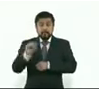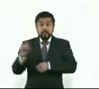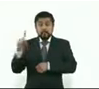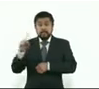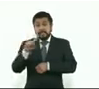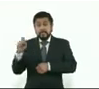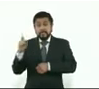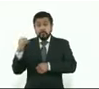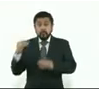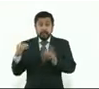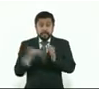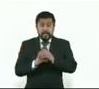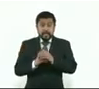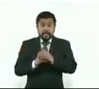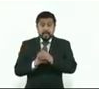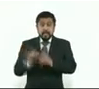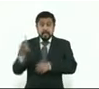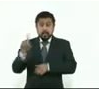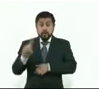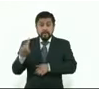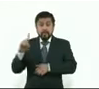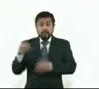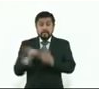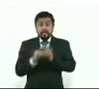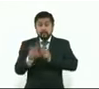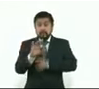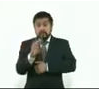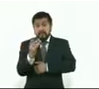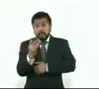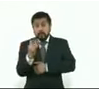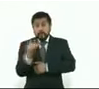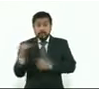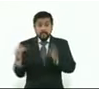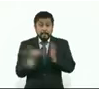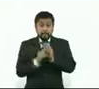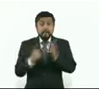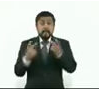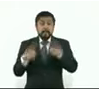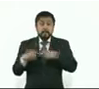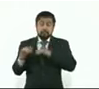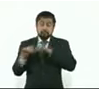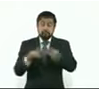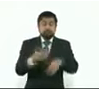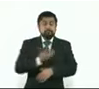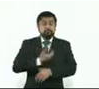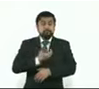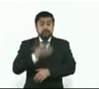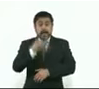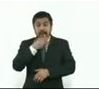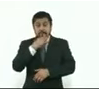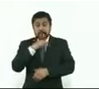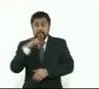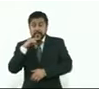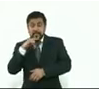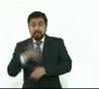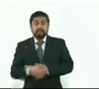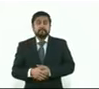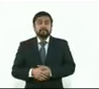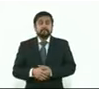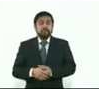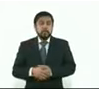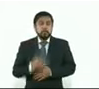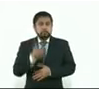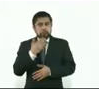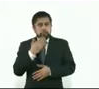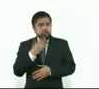domingo 150,000 personas que visitaron la verbena. La última pregunta de Salvador Corona del Universal. Salvador Blanco,